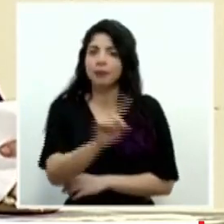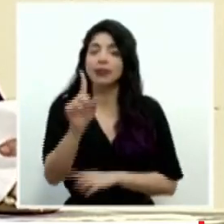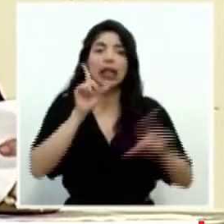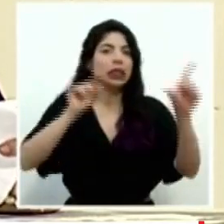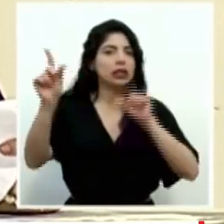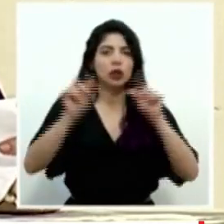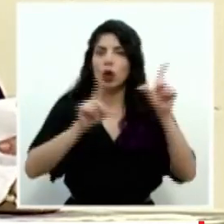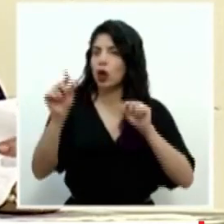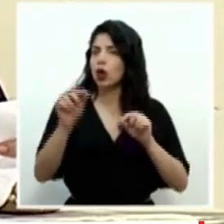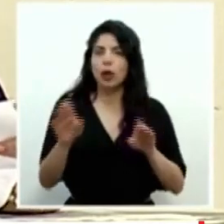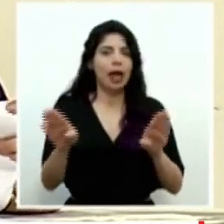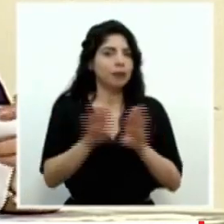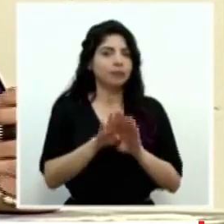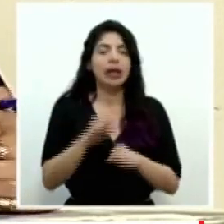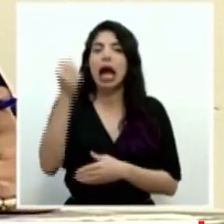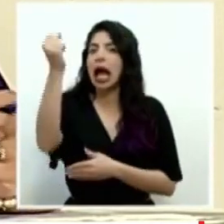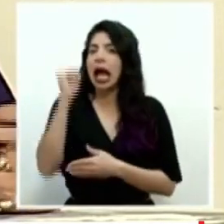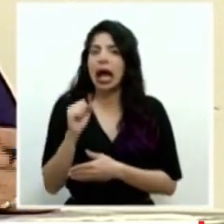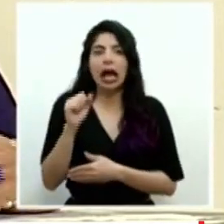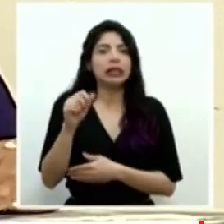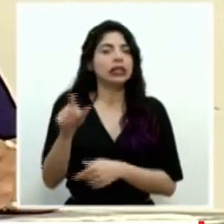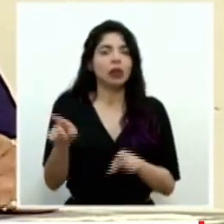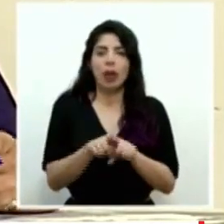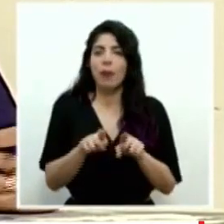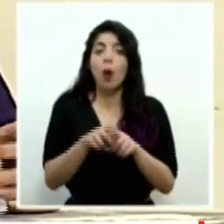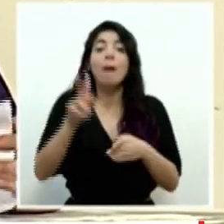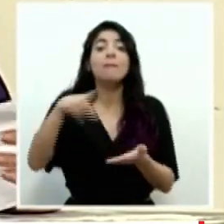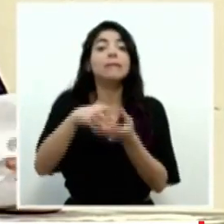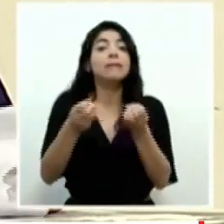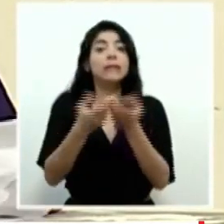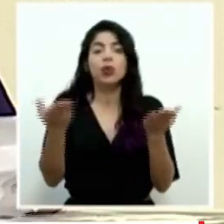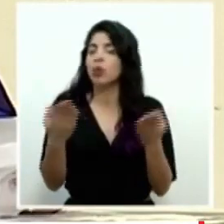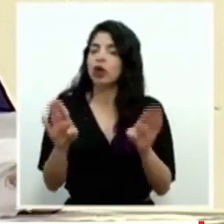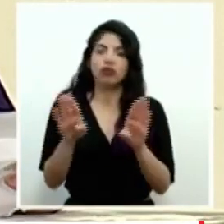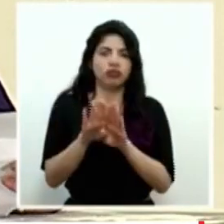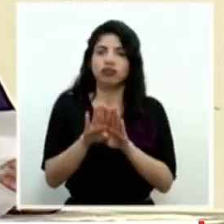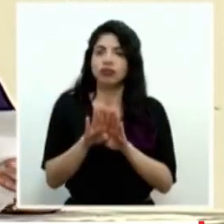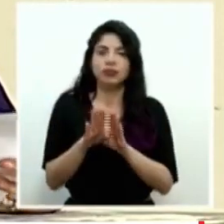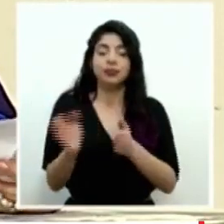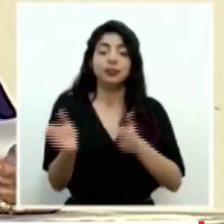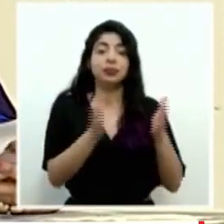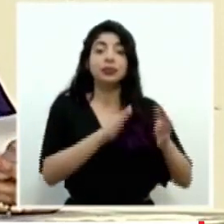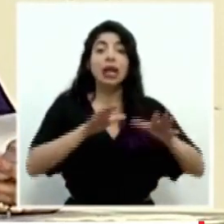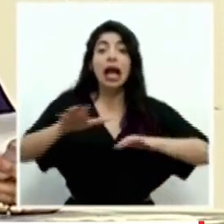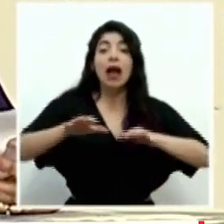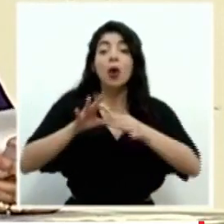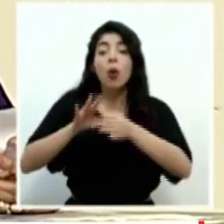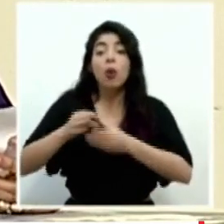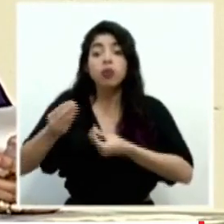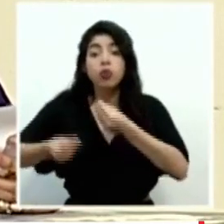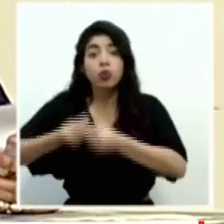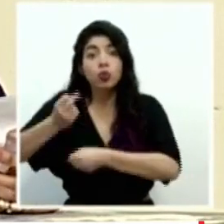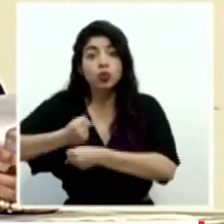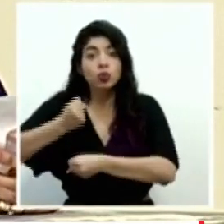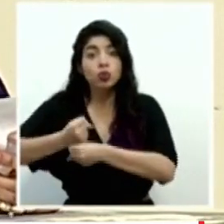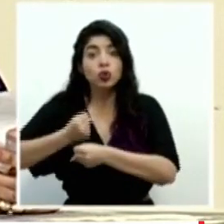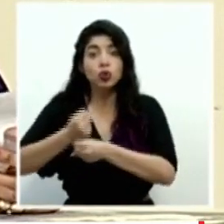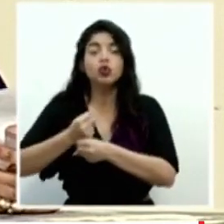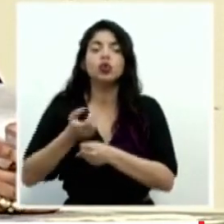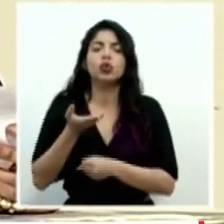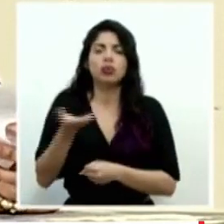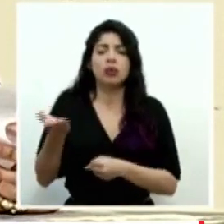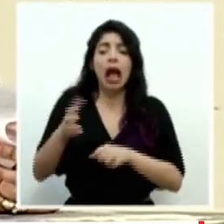las discotecas, ni los casinos, ni tampoco los parques públicos. En relación con las actividades productivas,